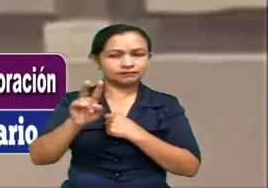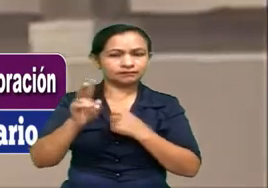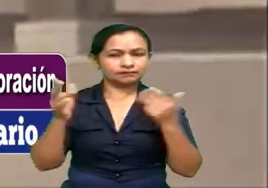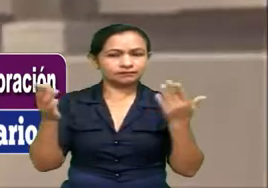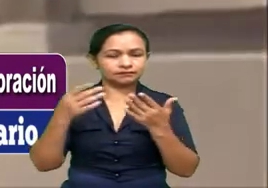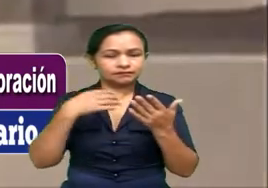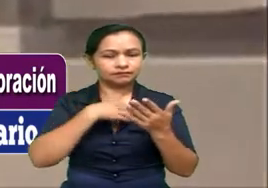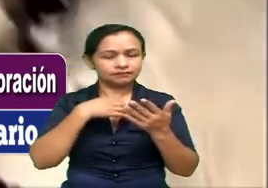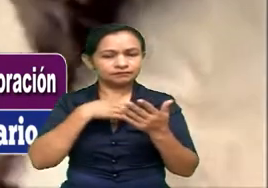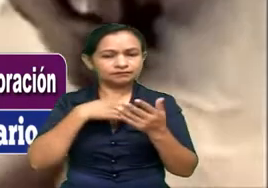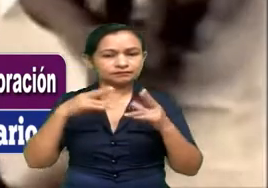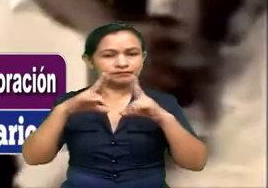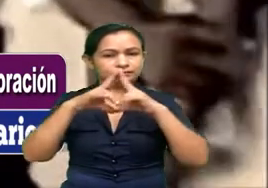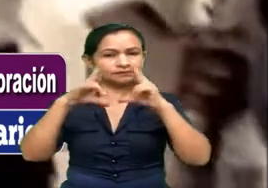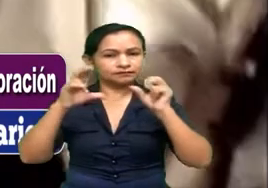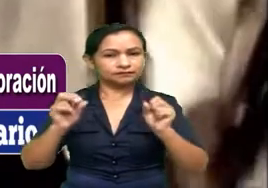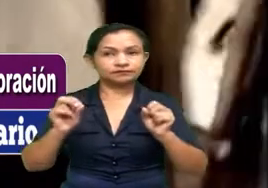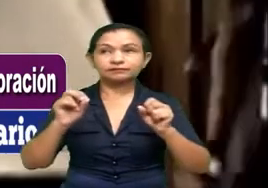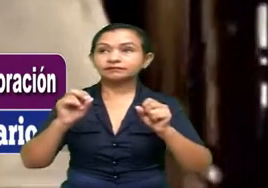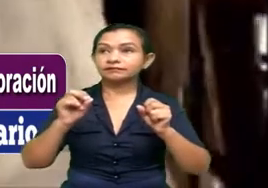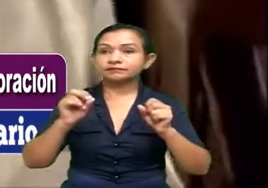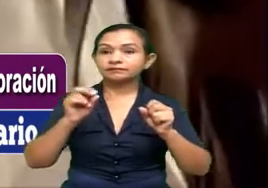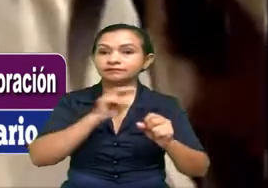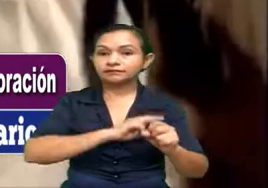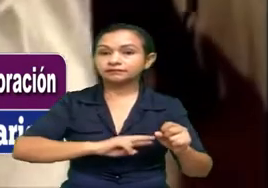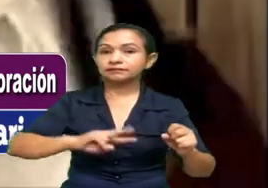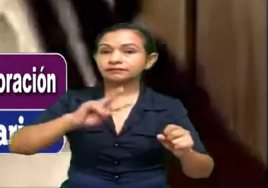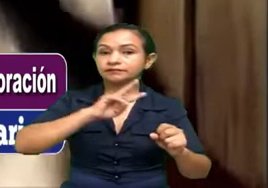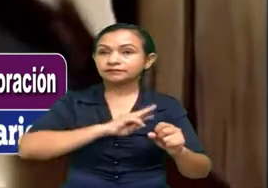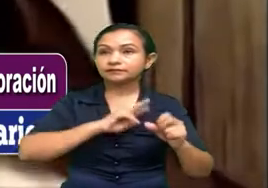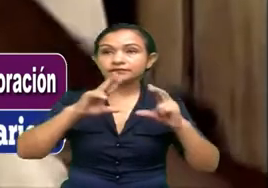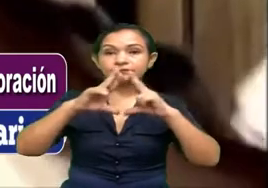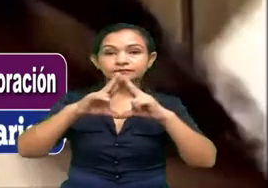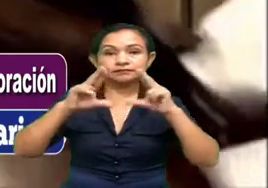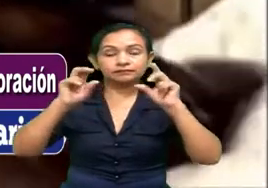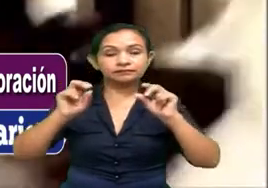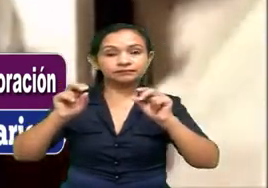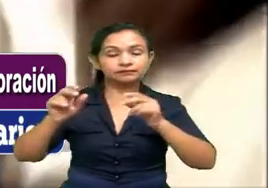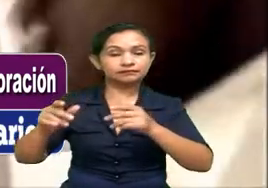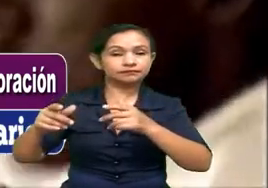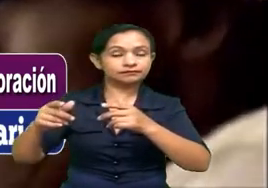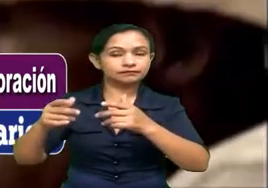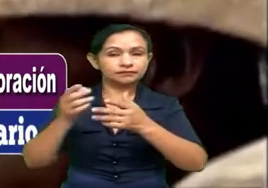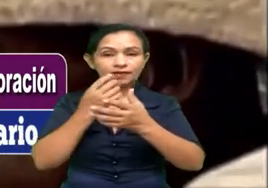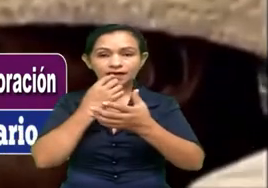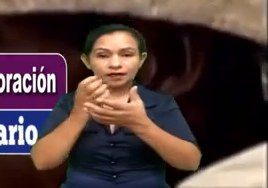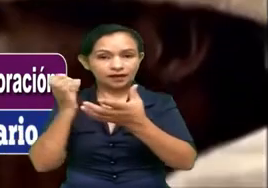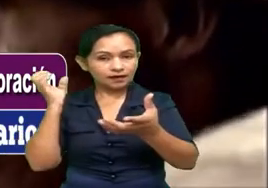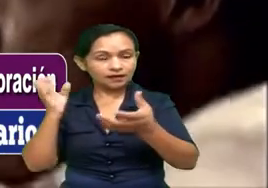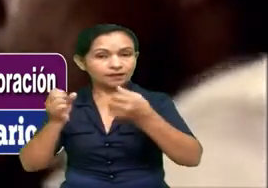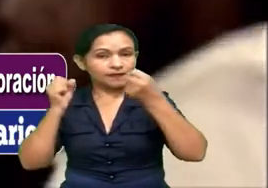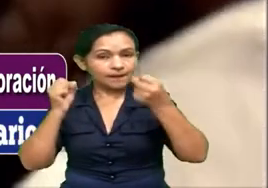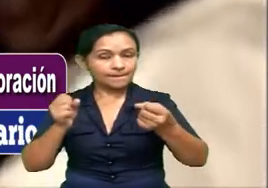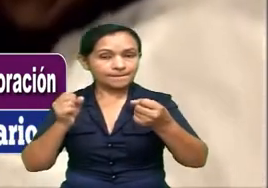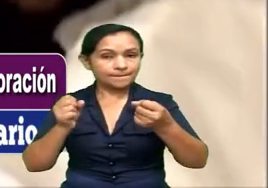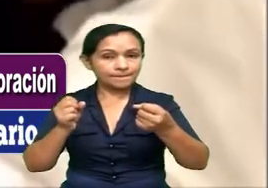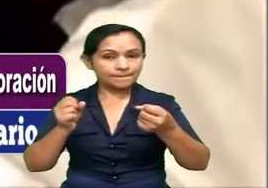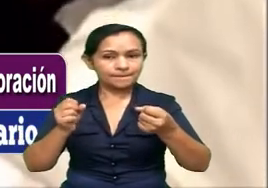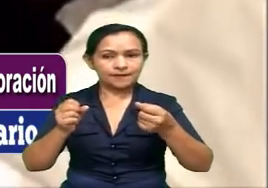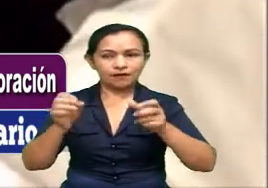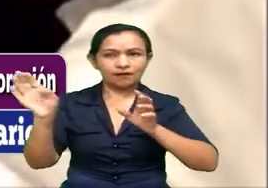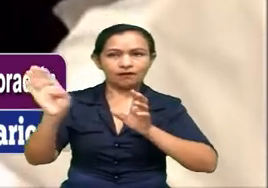nuestra nacionalidad y del valor de los nicaragüenses para enfrentar con una piedra a un gran